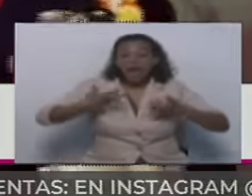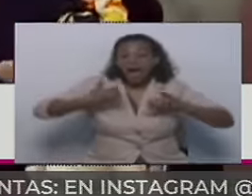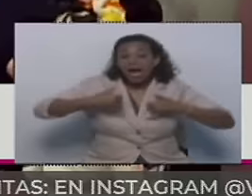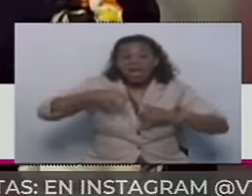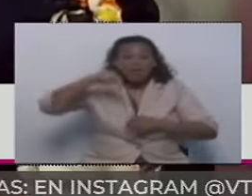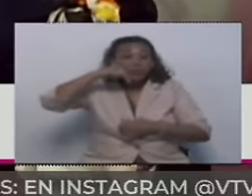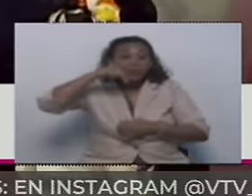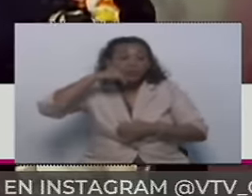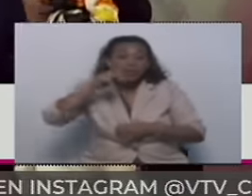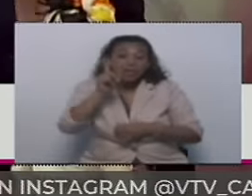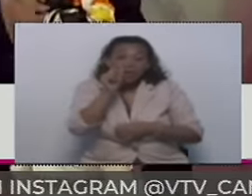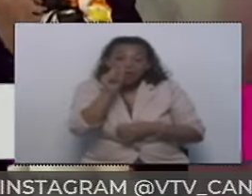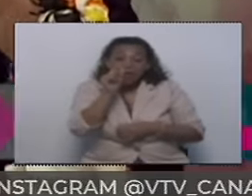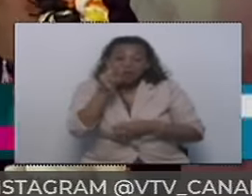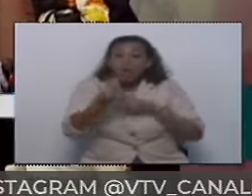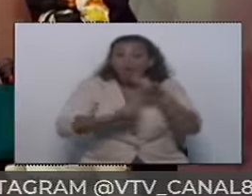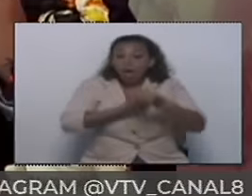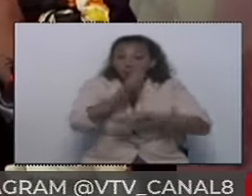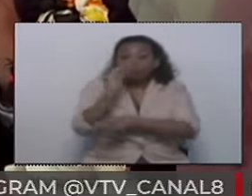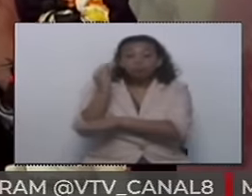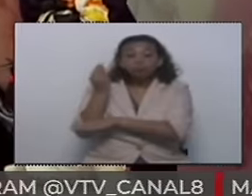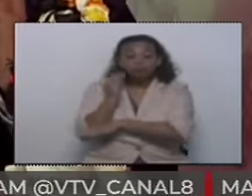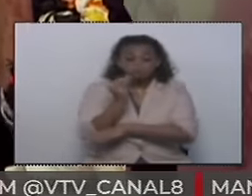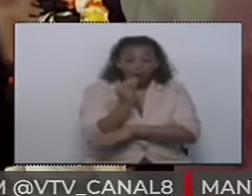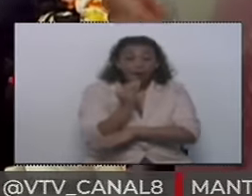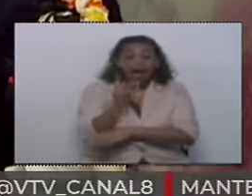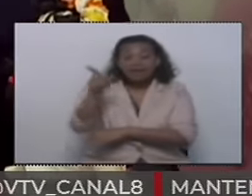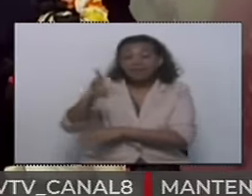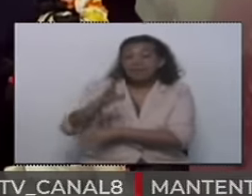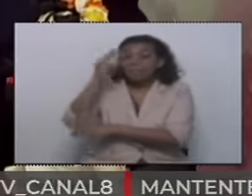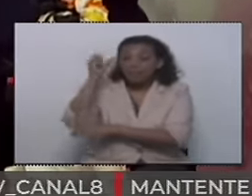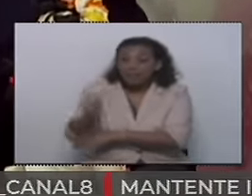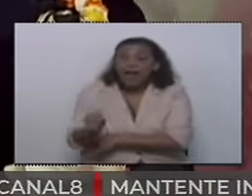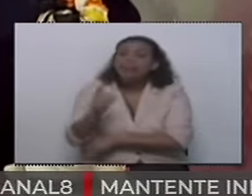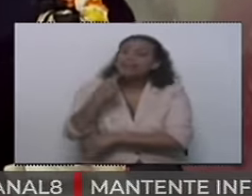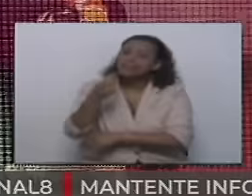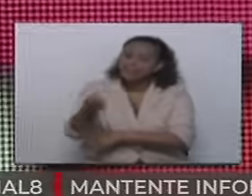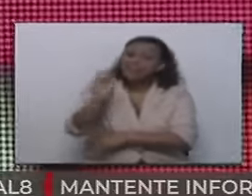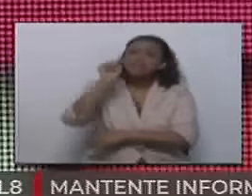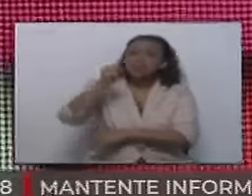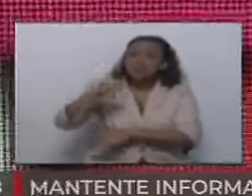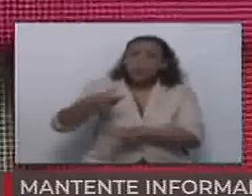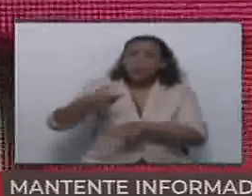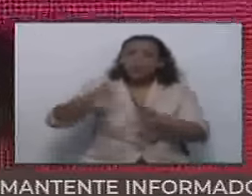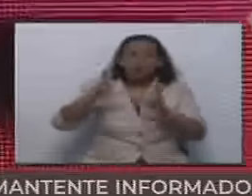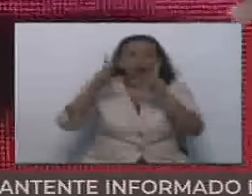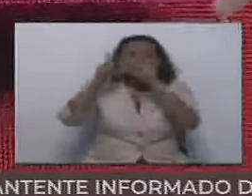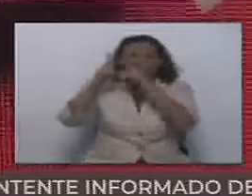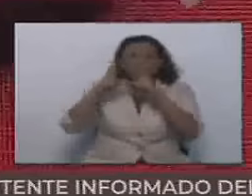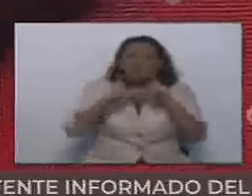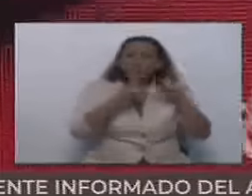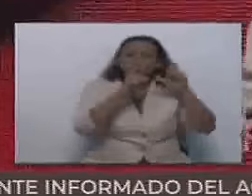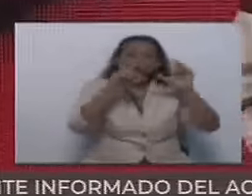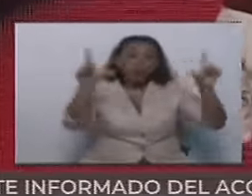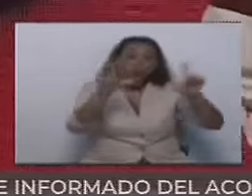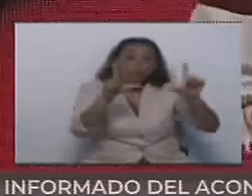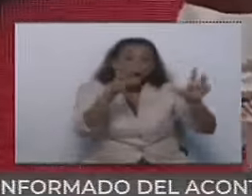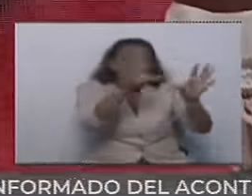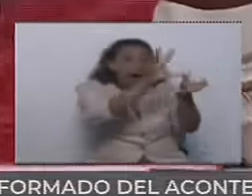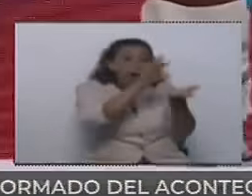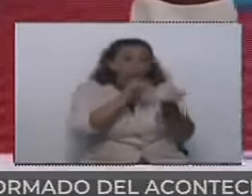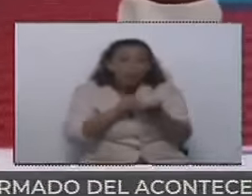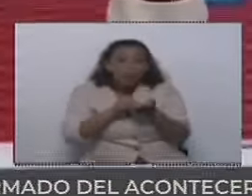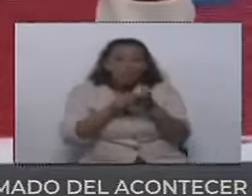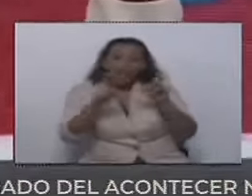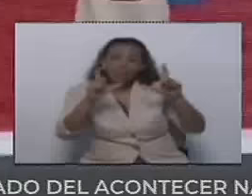la muñequera que la hizo, Zuraima Blanco de Petare, dice que ella la vio en una foto en periódico y reprodujo la foto